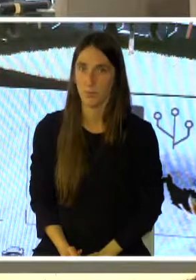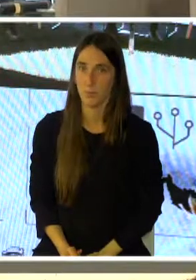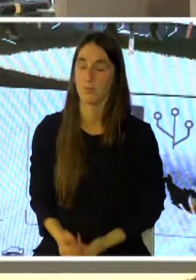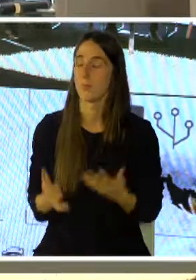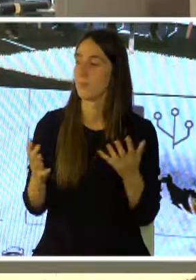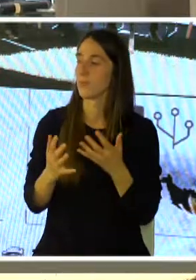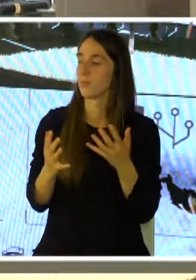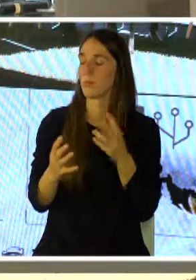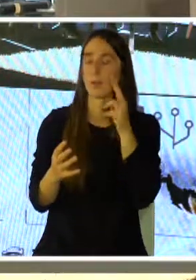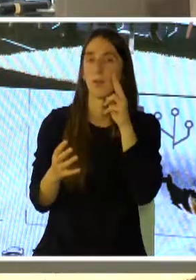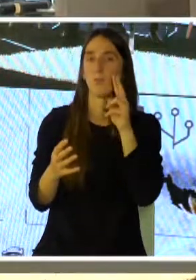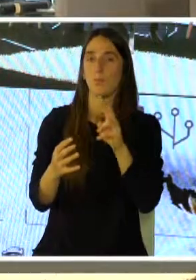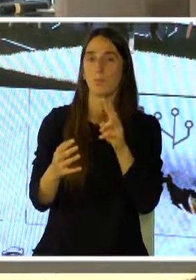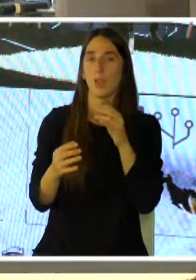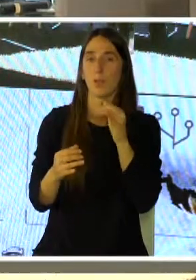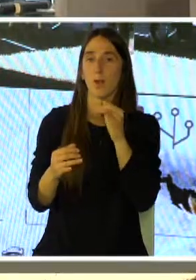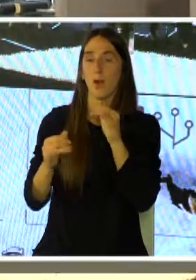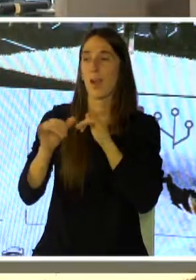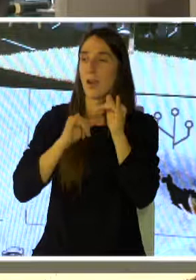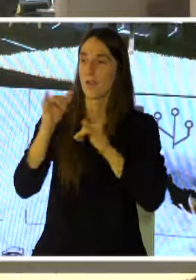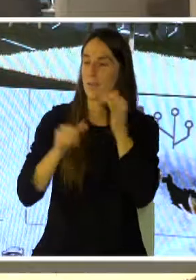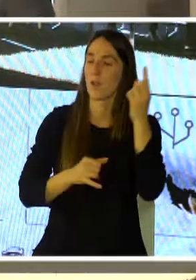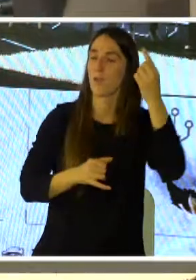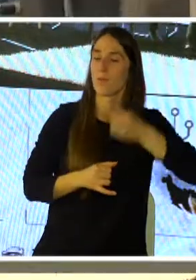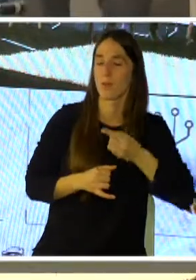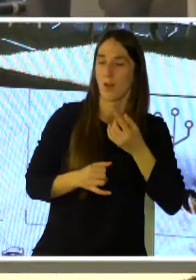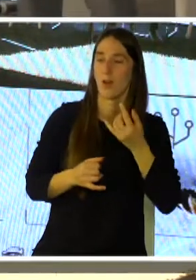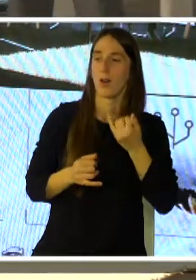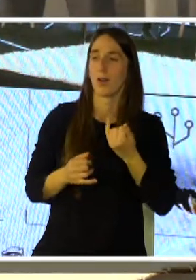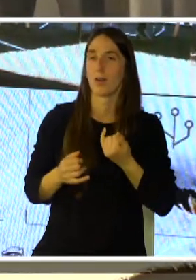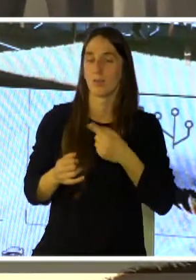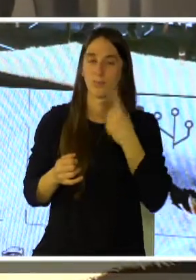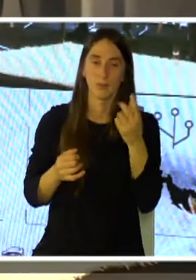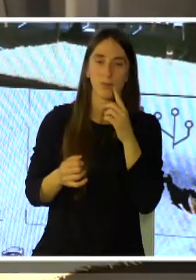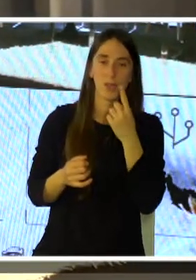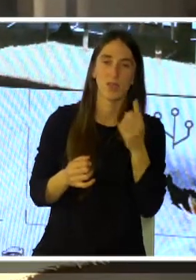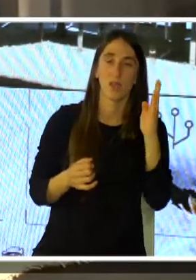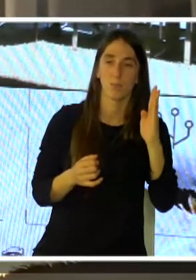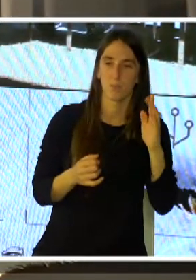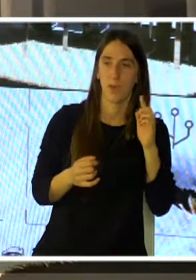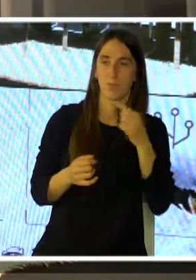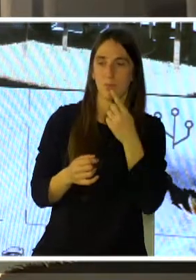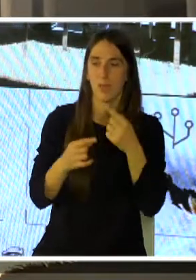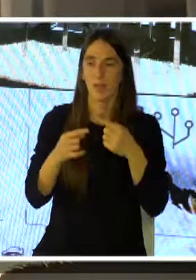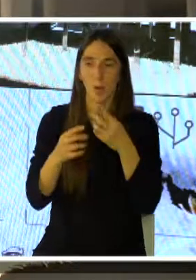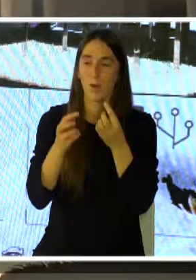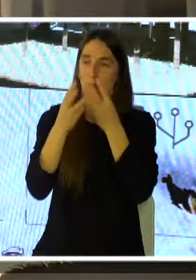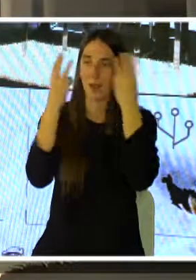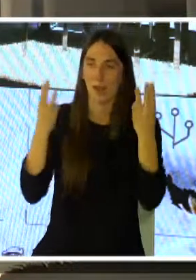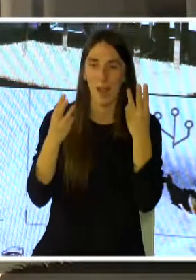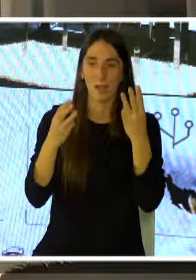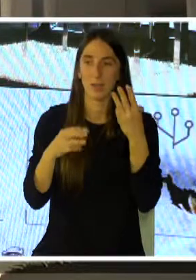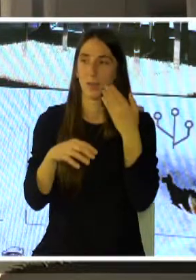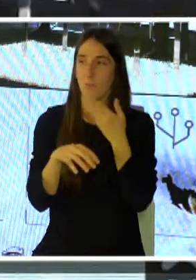Ahora bien, mirando un poco la información para la toma de decisiones, que como decía Pablo Intamuso hace un rato, es uno de los lineamientos generales que nos propone